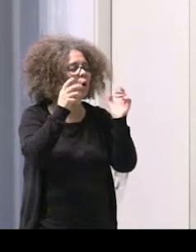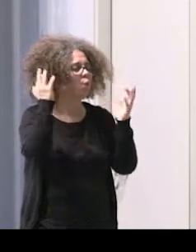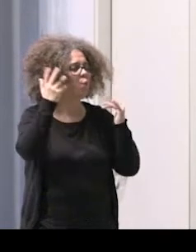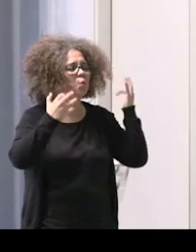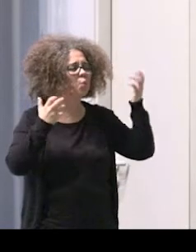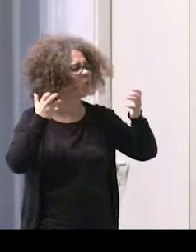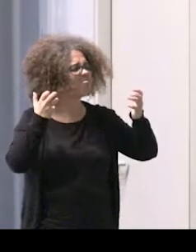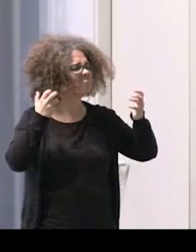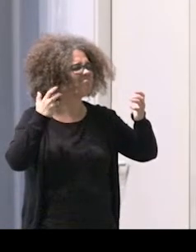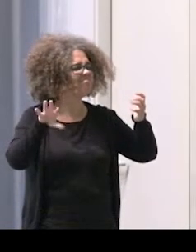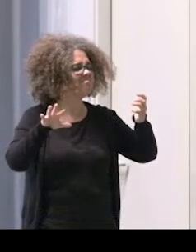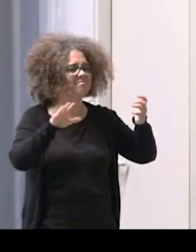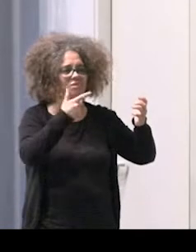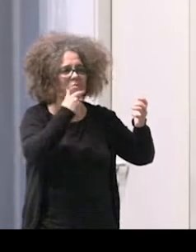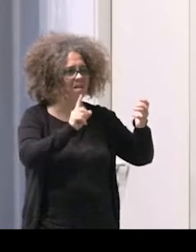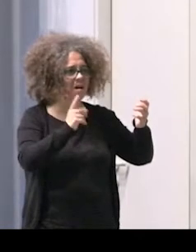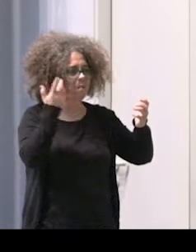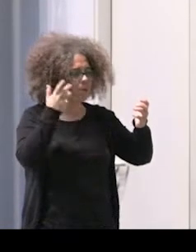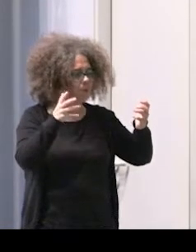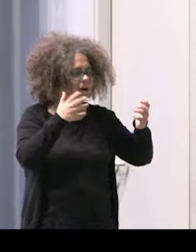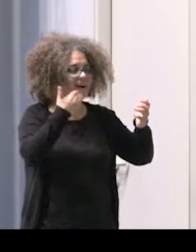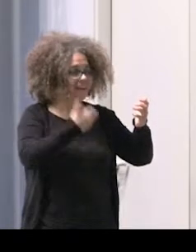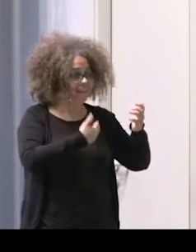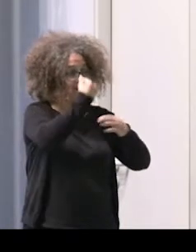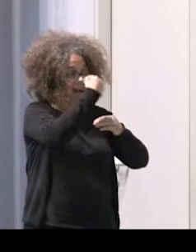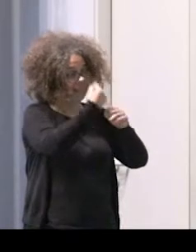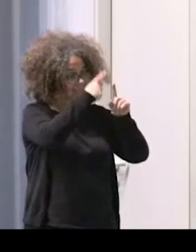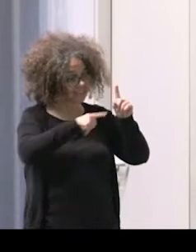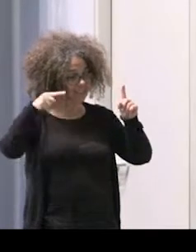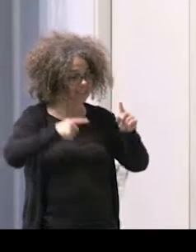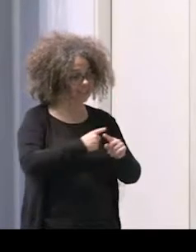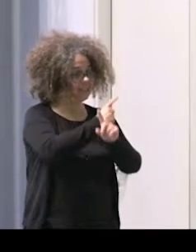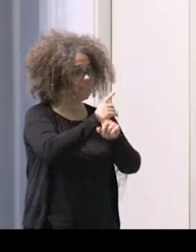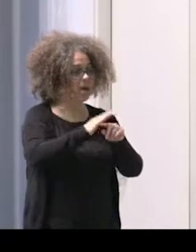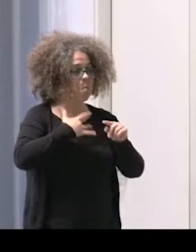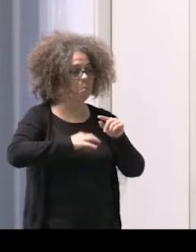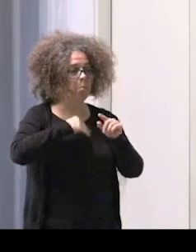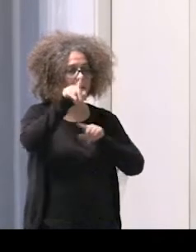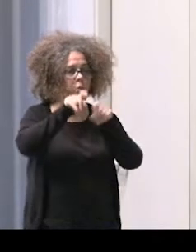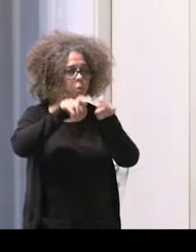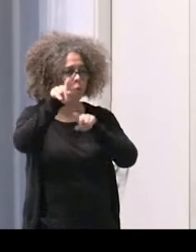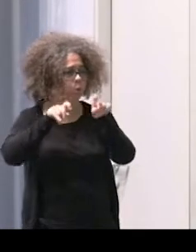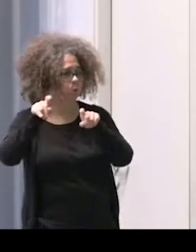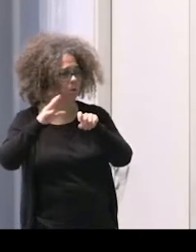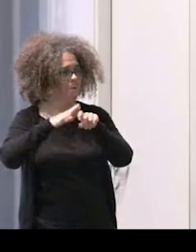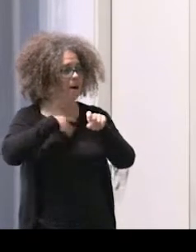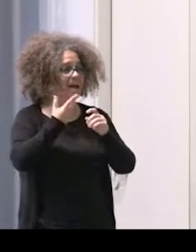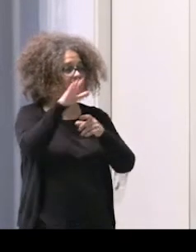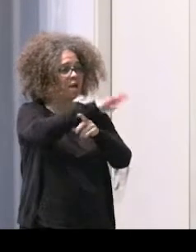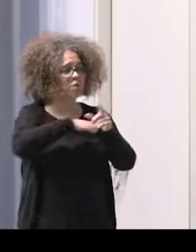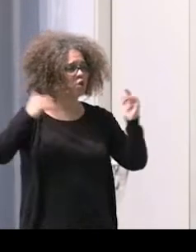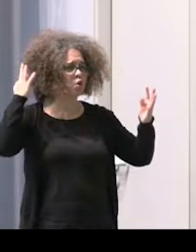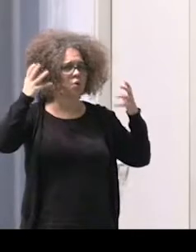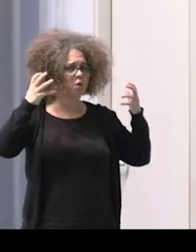facilita el reconocimiento del habla, probablemente mejora la localización de sonidos en entornos ruidosos